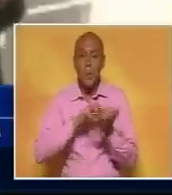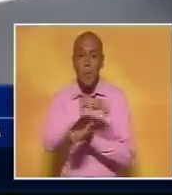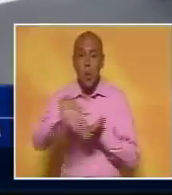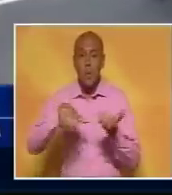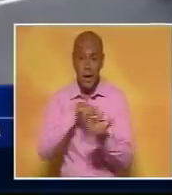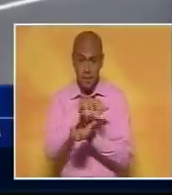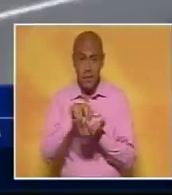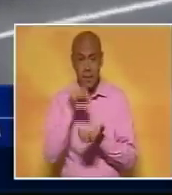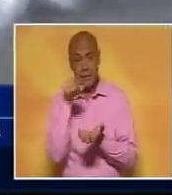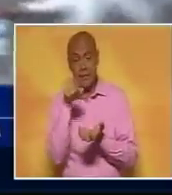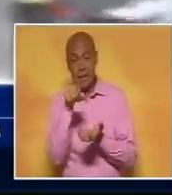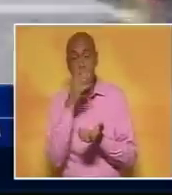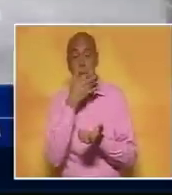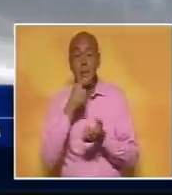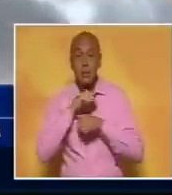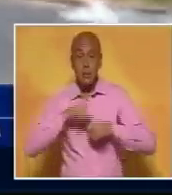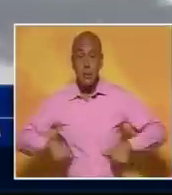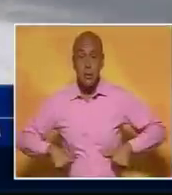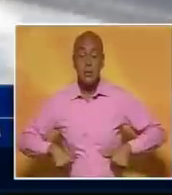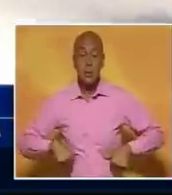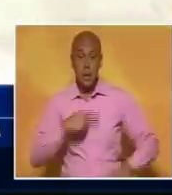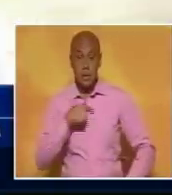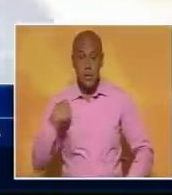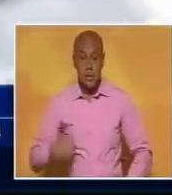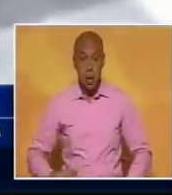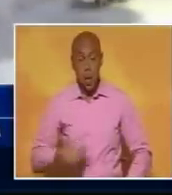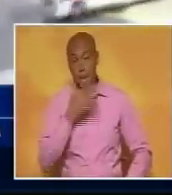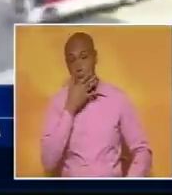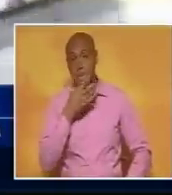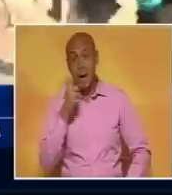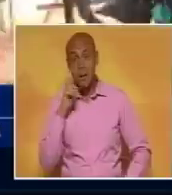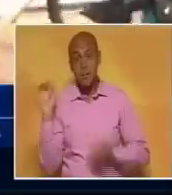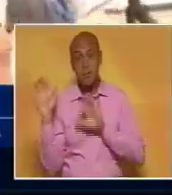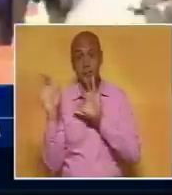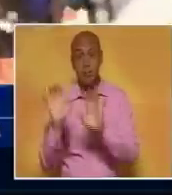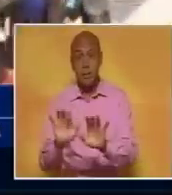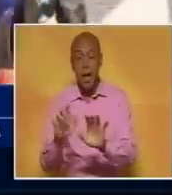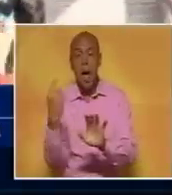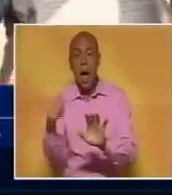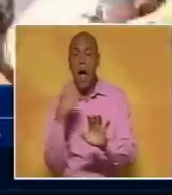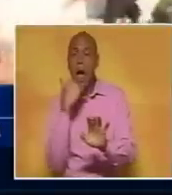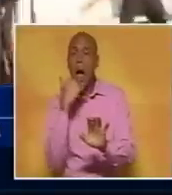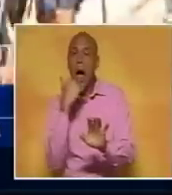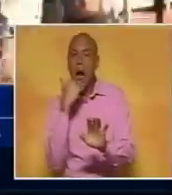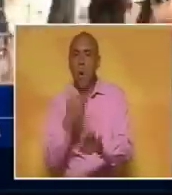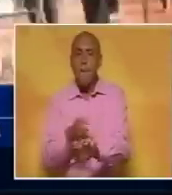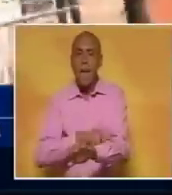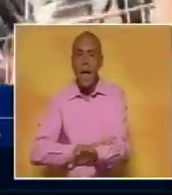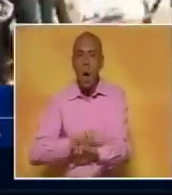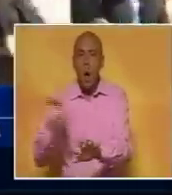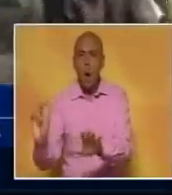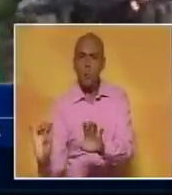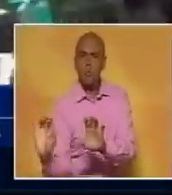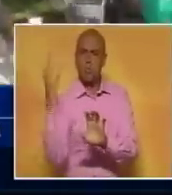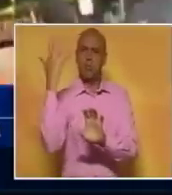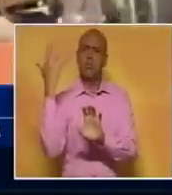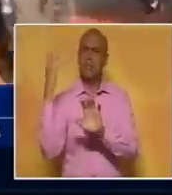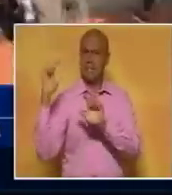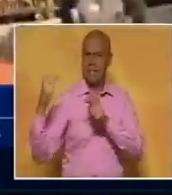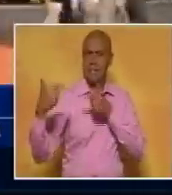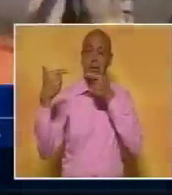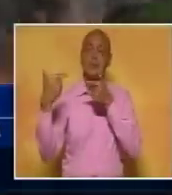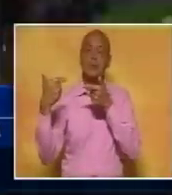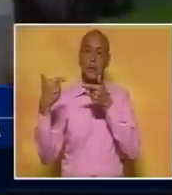aunque advirtió que el ejército chino podría intervenir si se produjera un levantamiento social peor al que se ha vivido